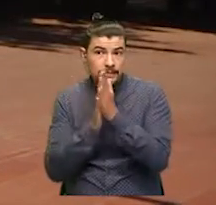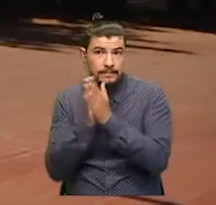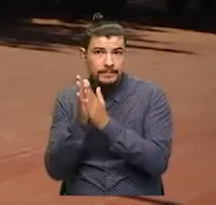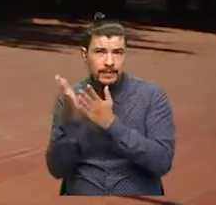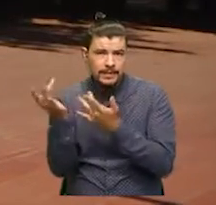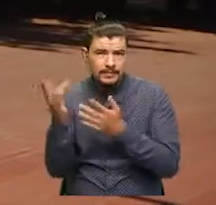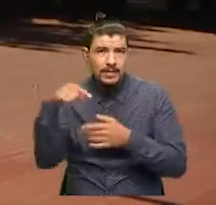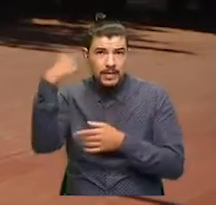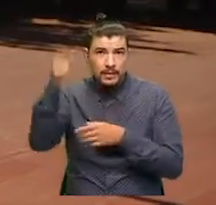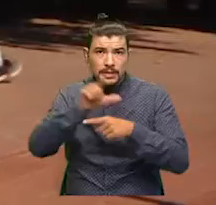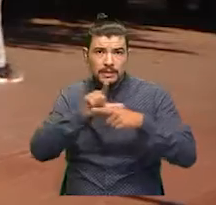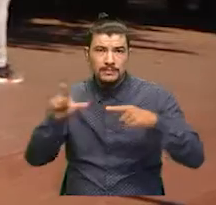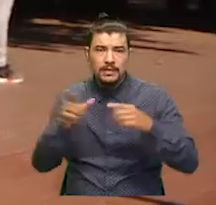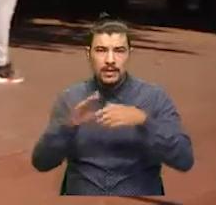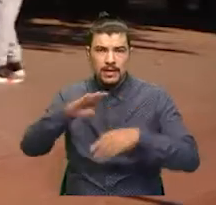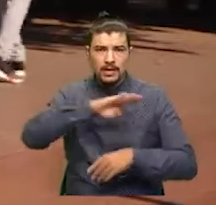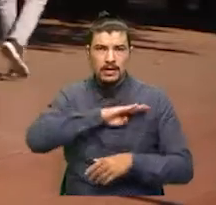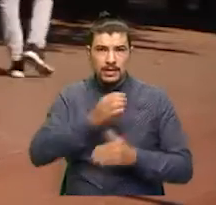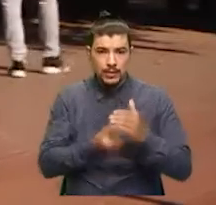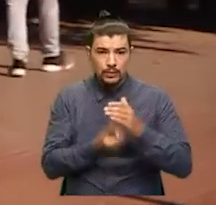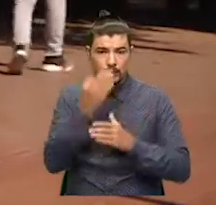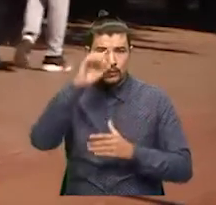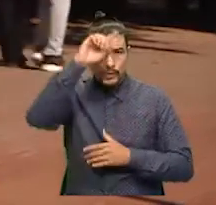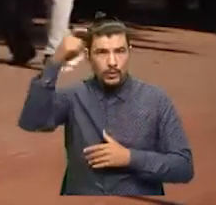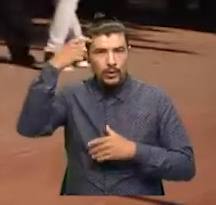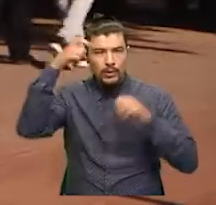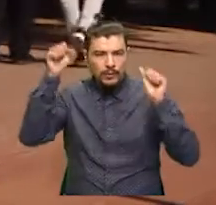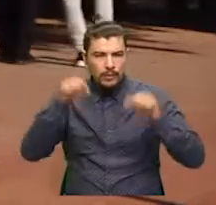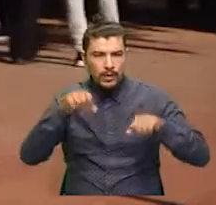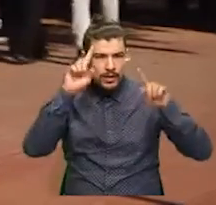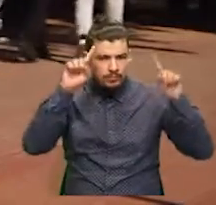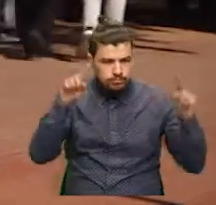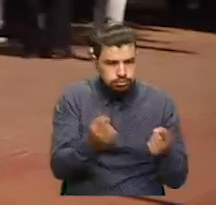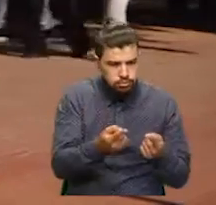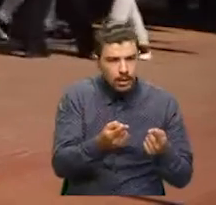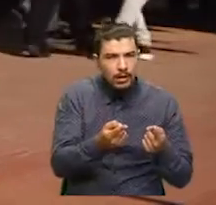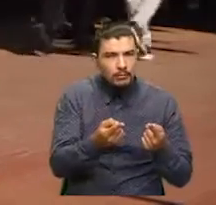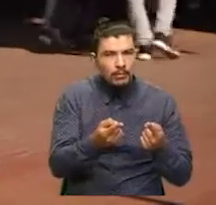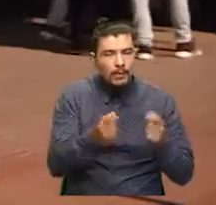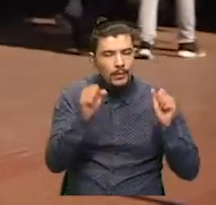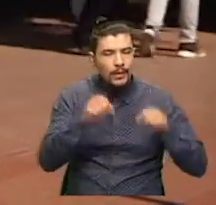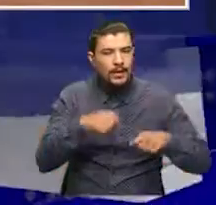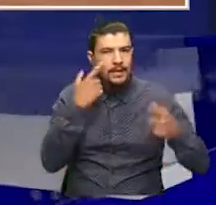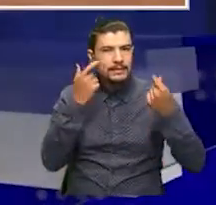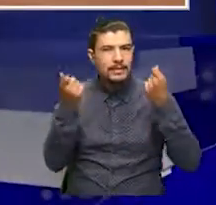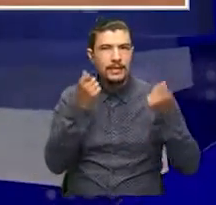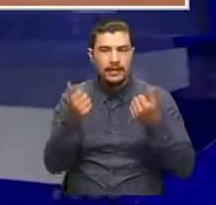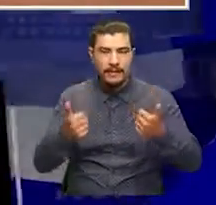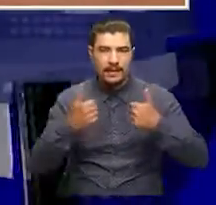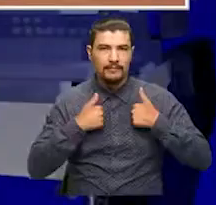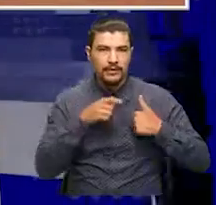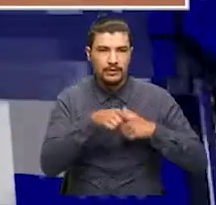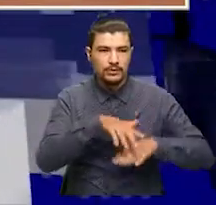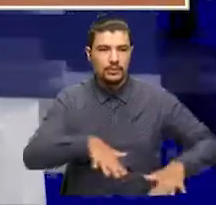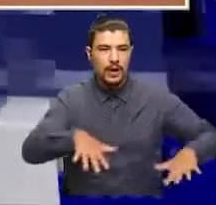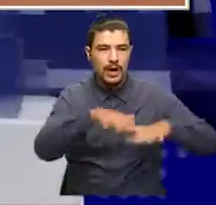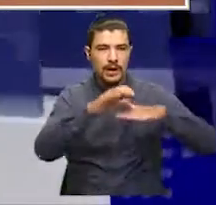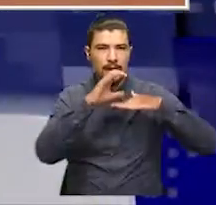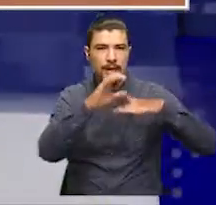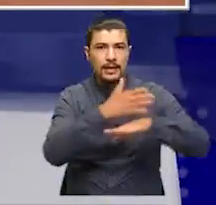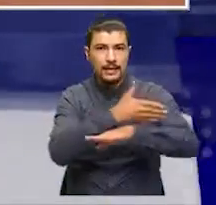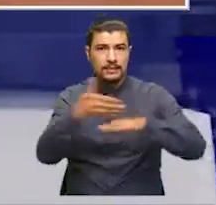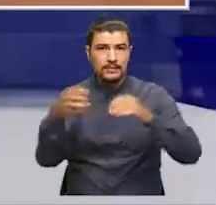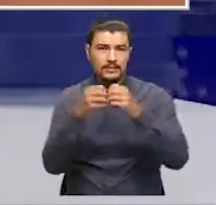semana alcaldes y nuevo gobierno puedan llegar a conclusiones importantes que logren beneficiar a la región del catatumbo estaremos pendientes de esta y demás